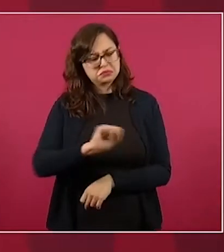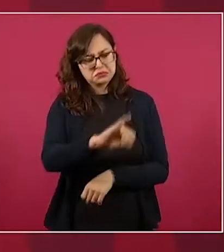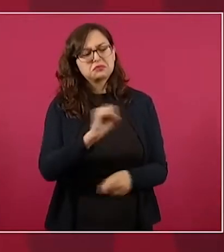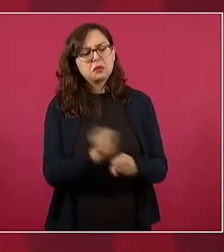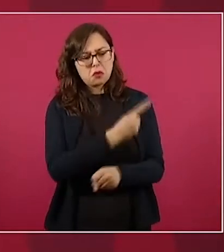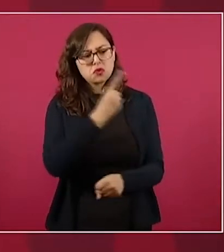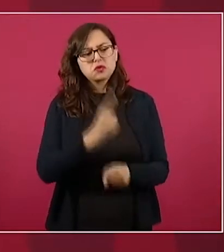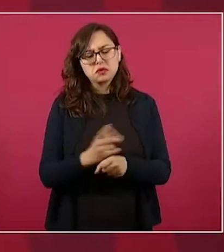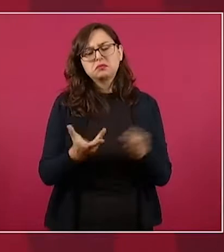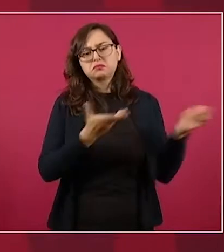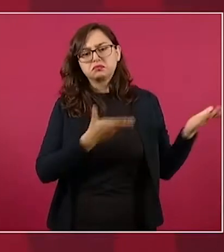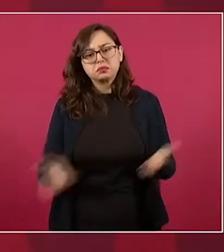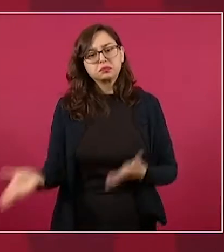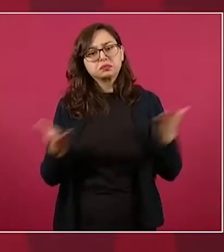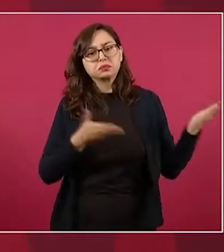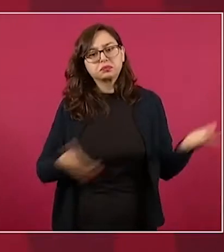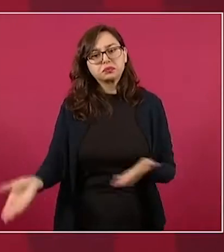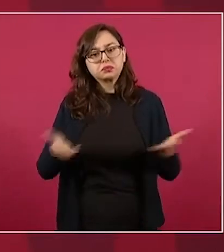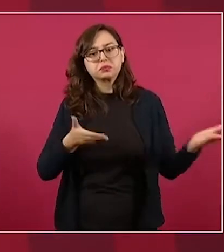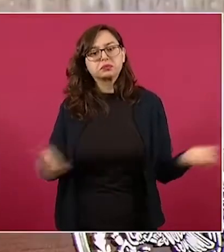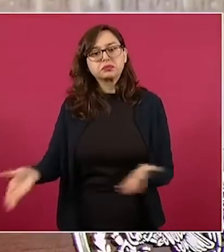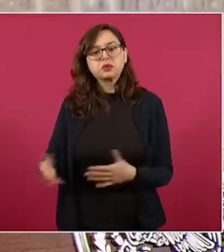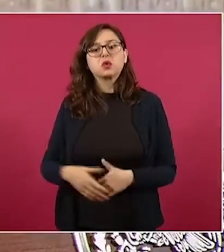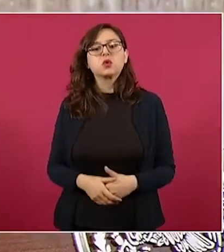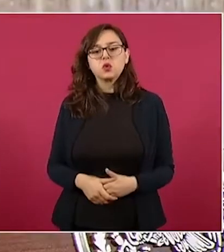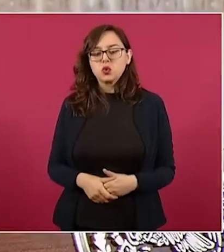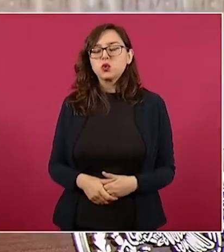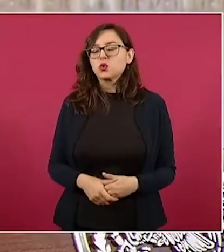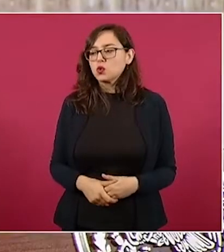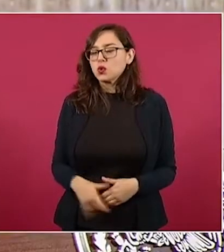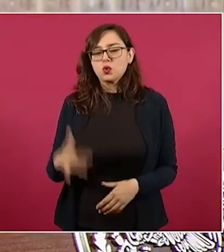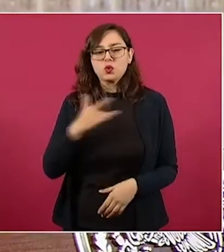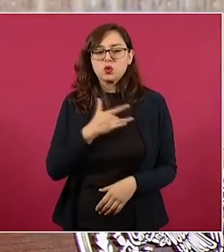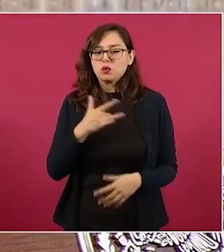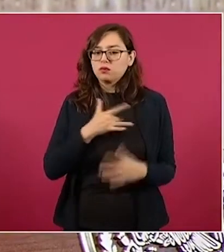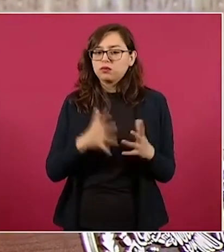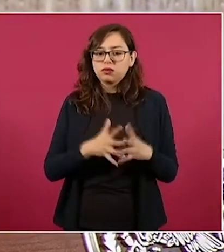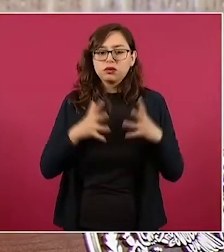es un estado muy fraterno